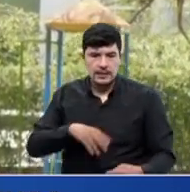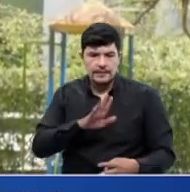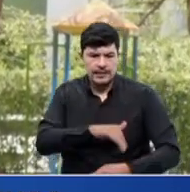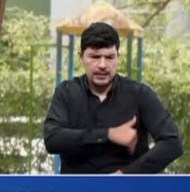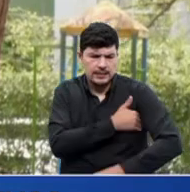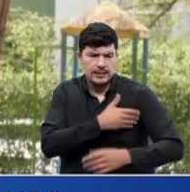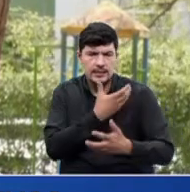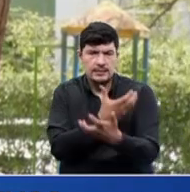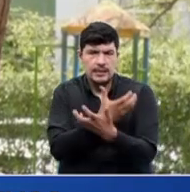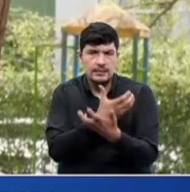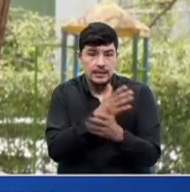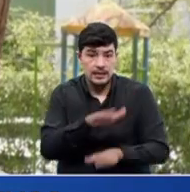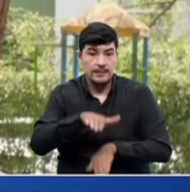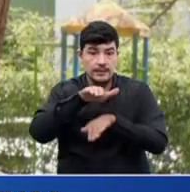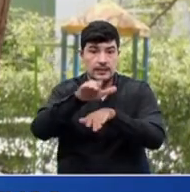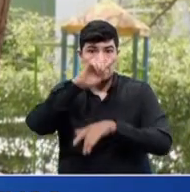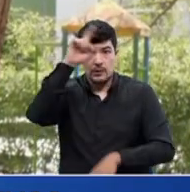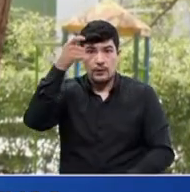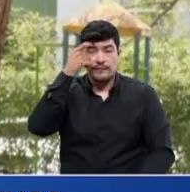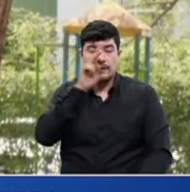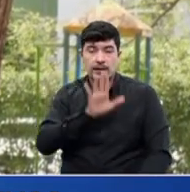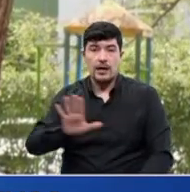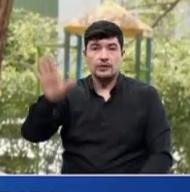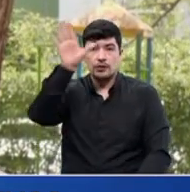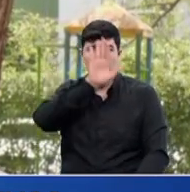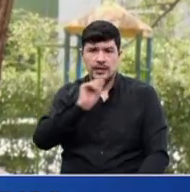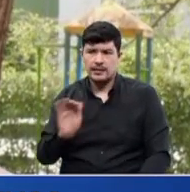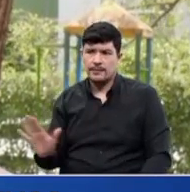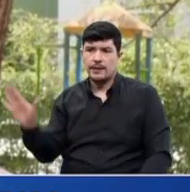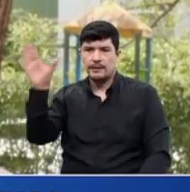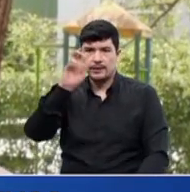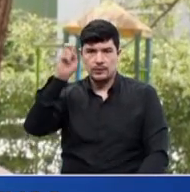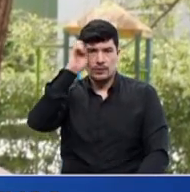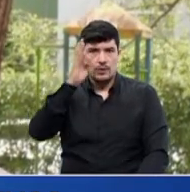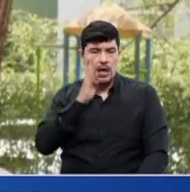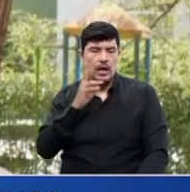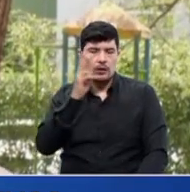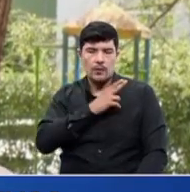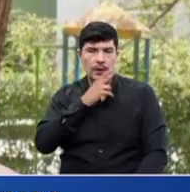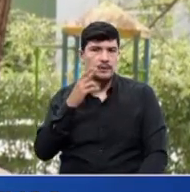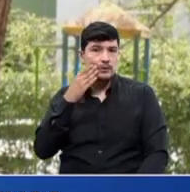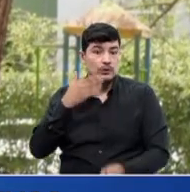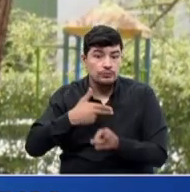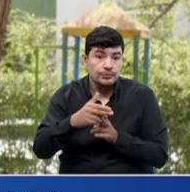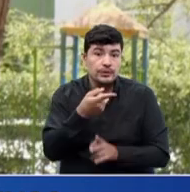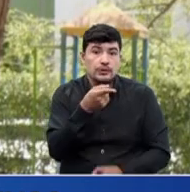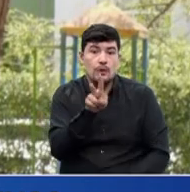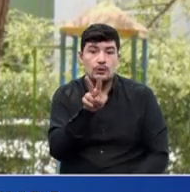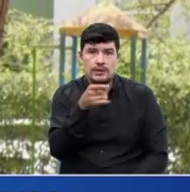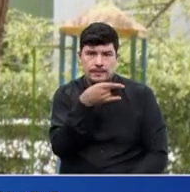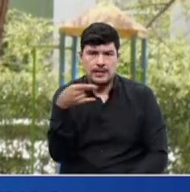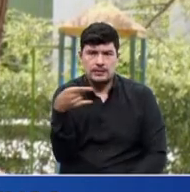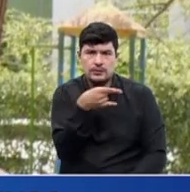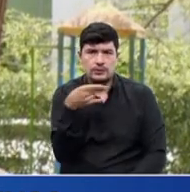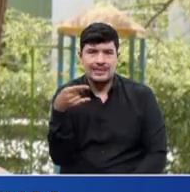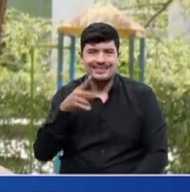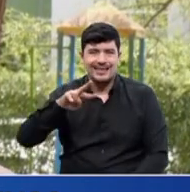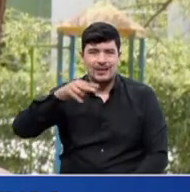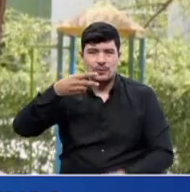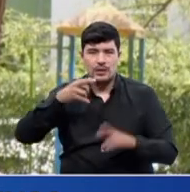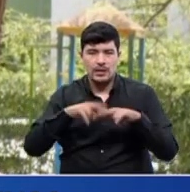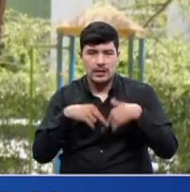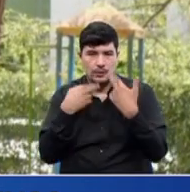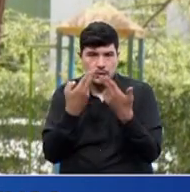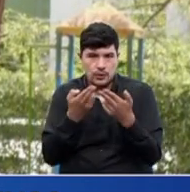Ciencias y quienes representan el gobierno nacional y departamental, quedó el compromiso de que el próximo 12 de marzo, en una segunda sesión de